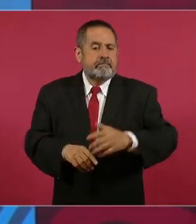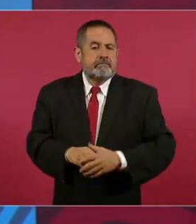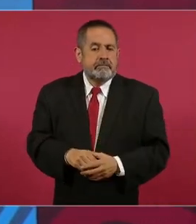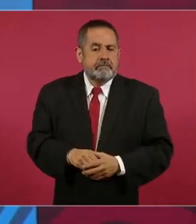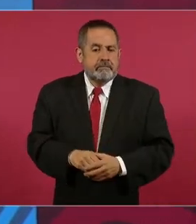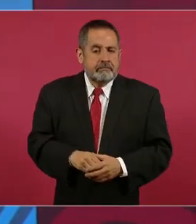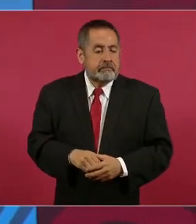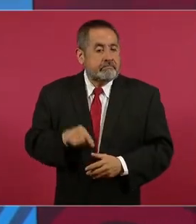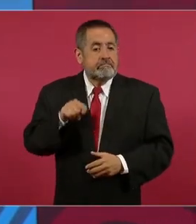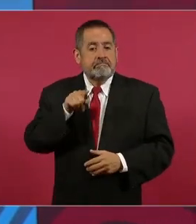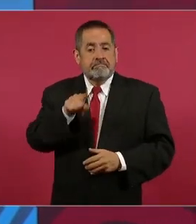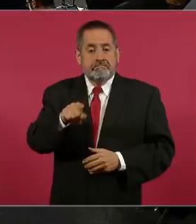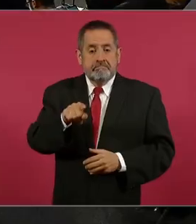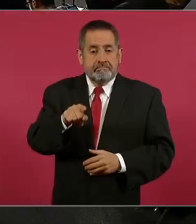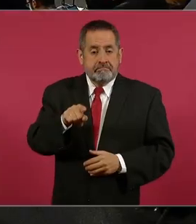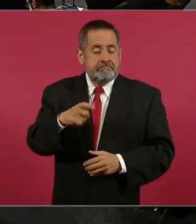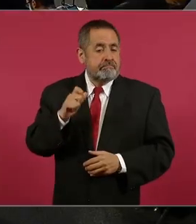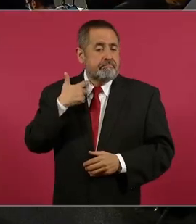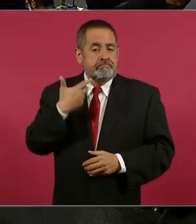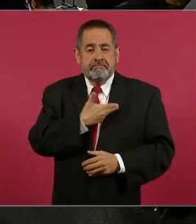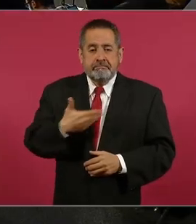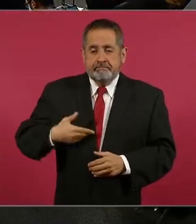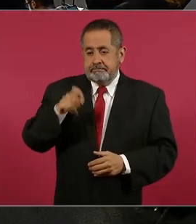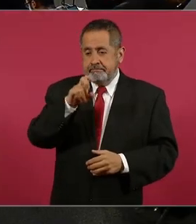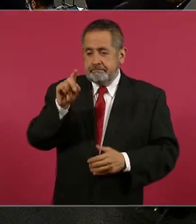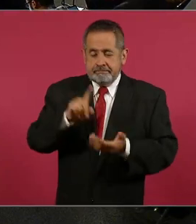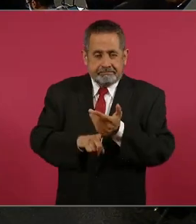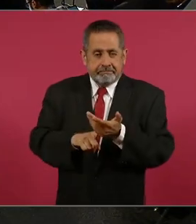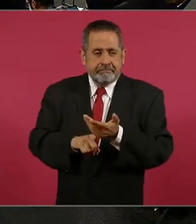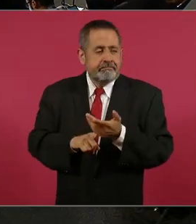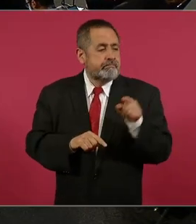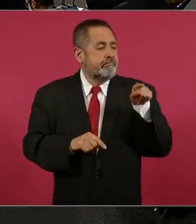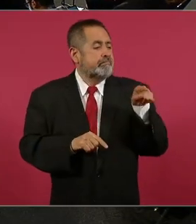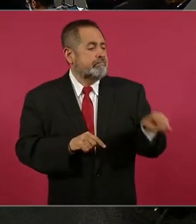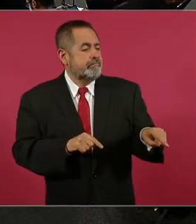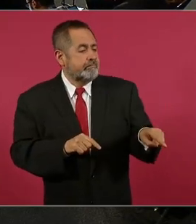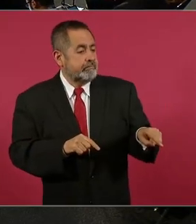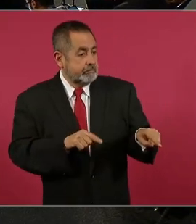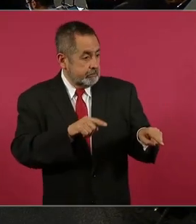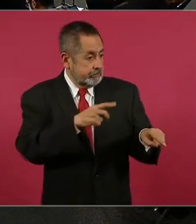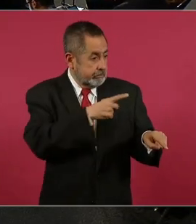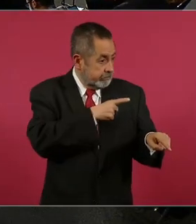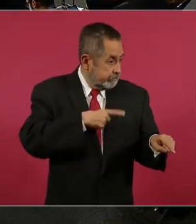la decisión que toma Zedillo de convertir las deudas